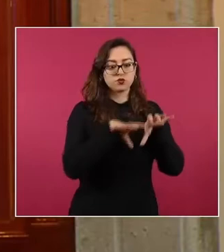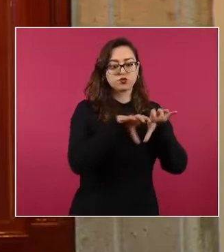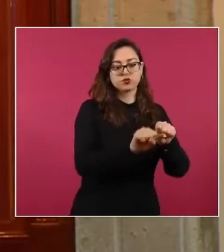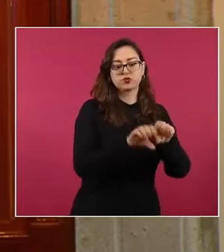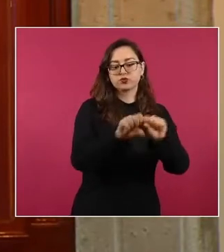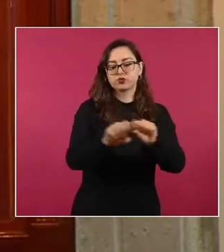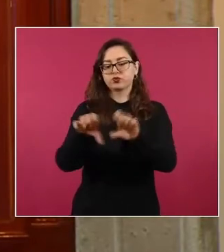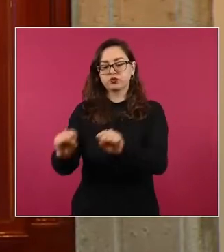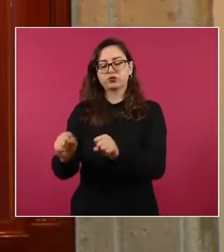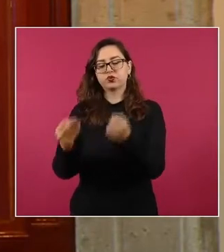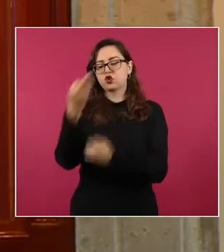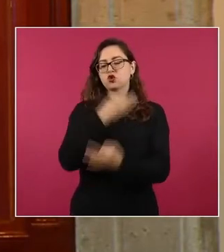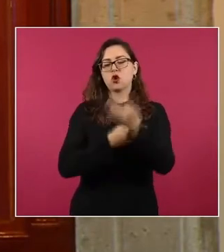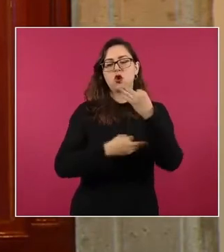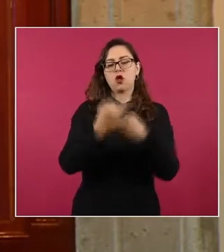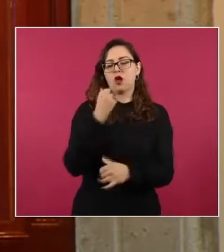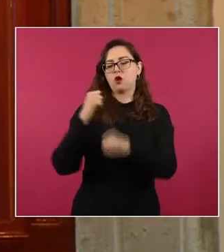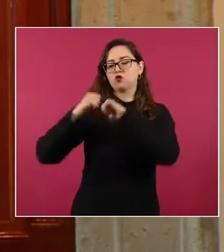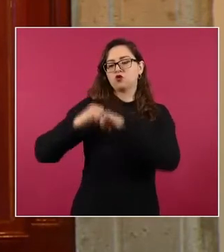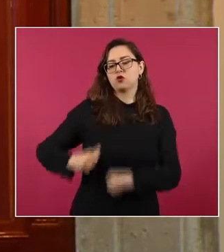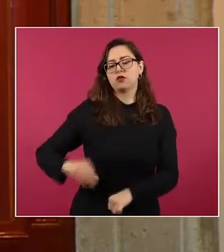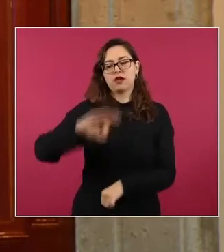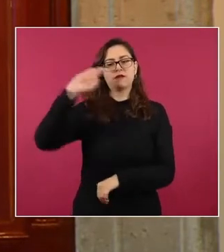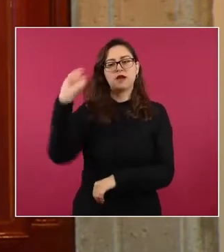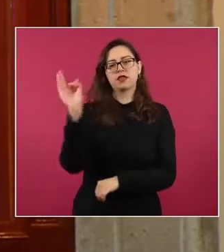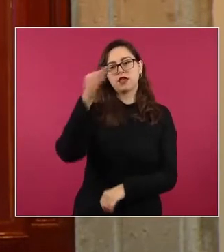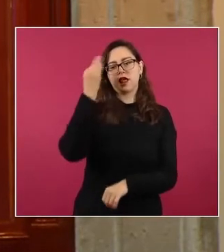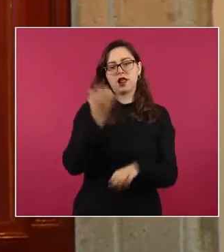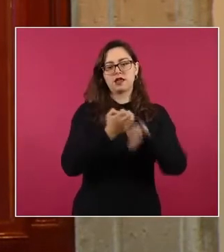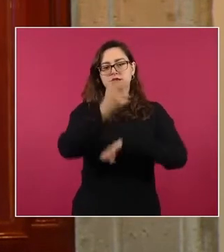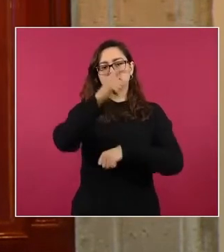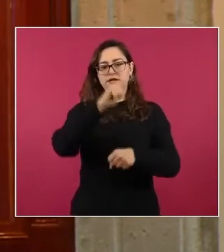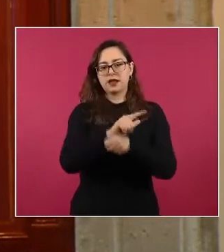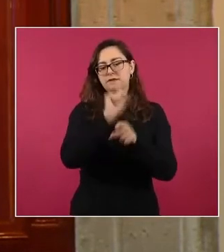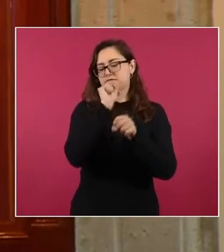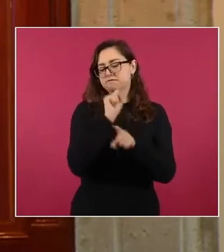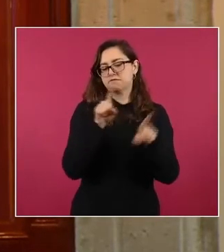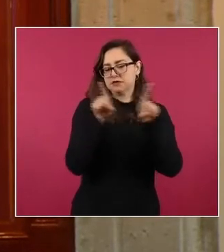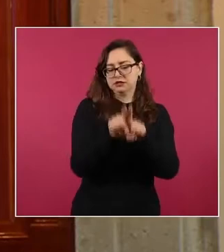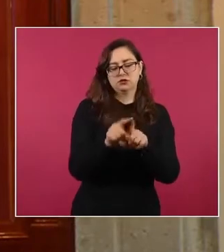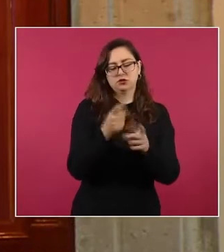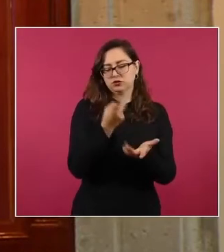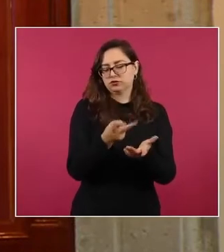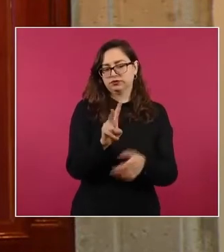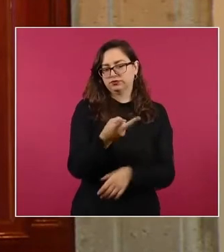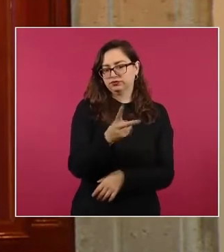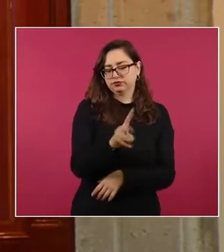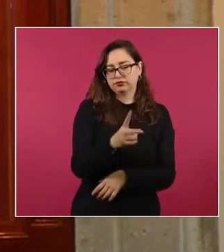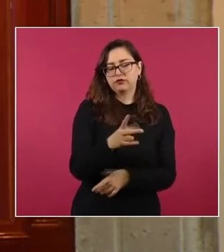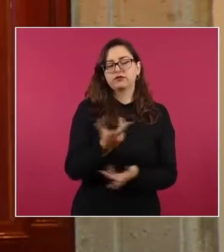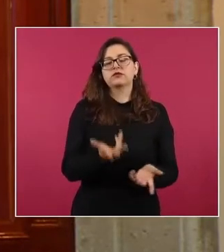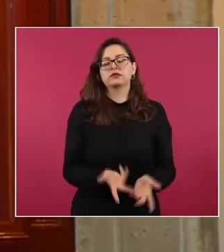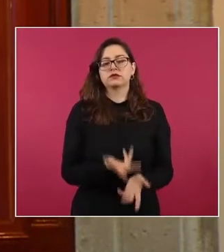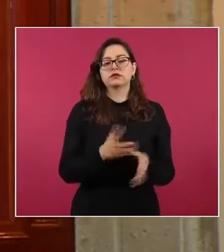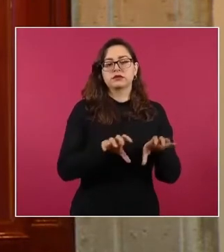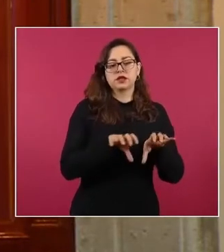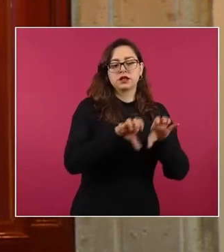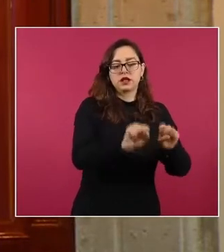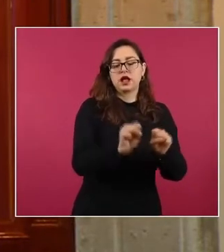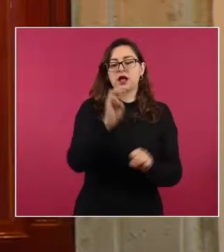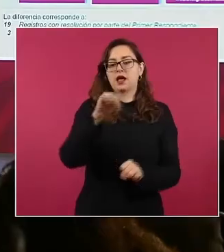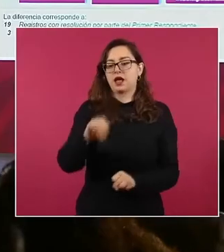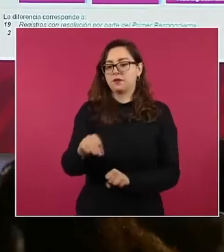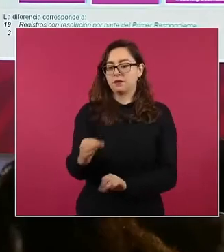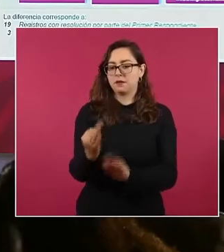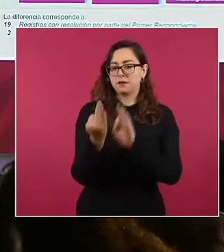federales y estatales por delitos del fuero común y federal y se presentaron ante el Ministerio